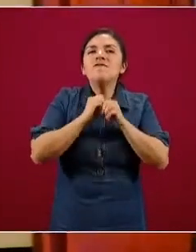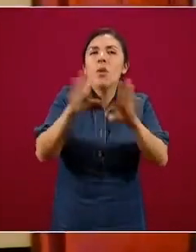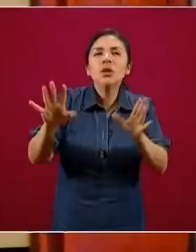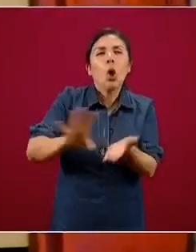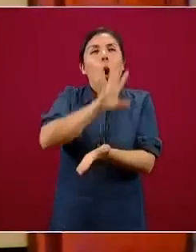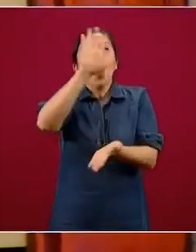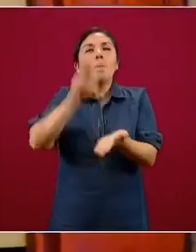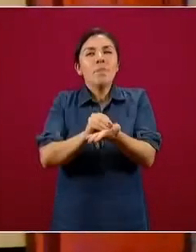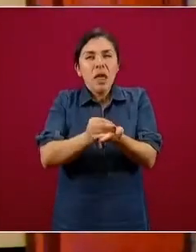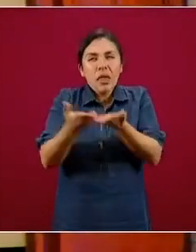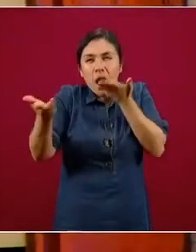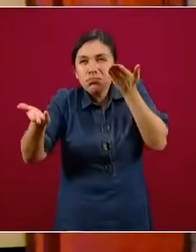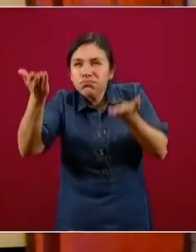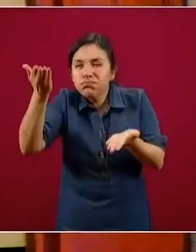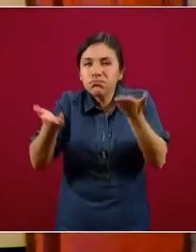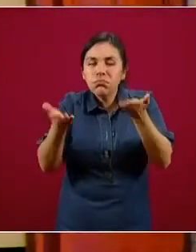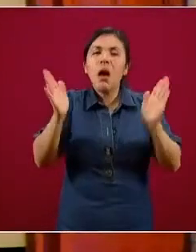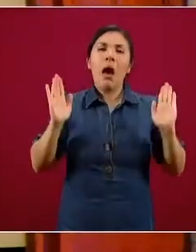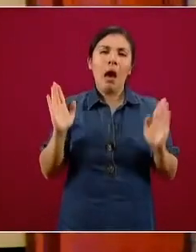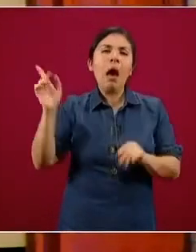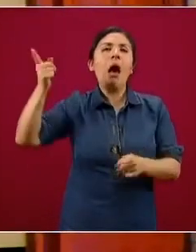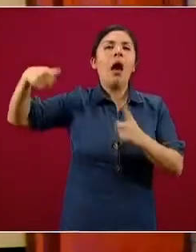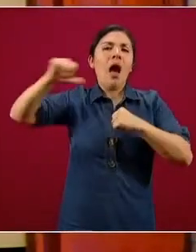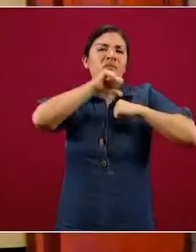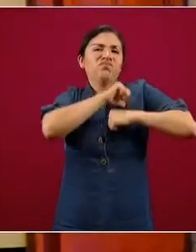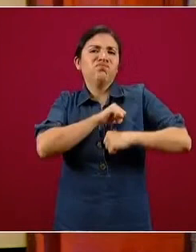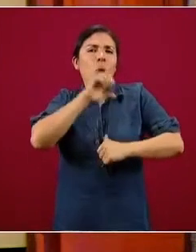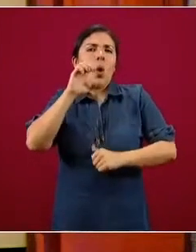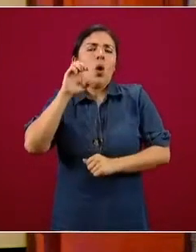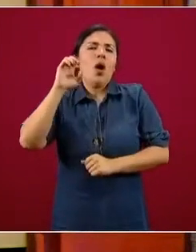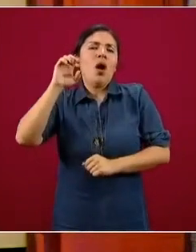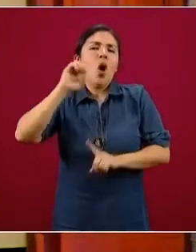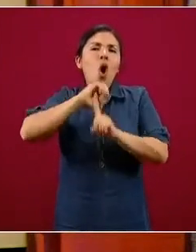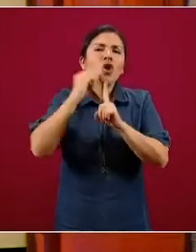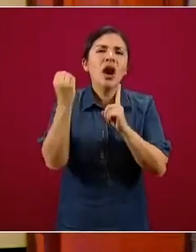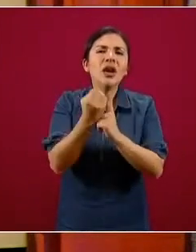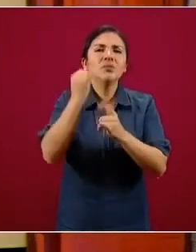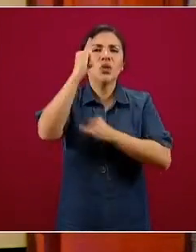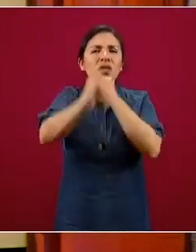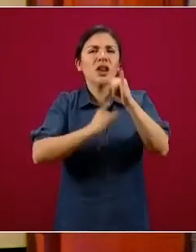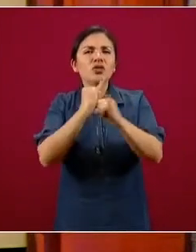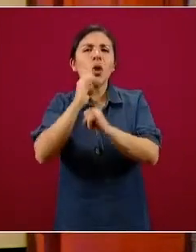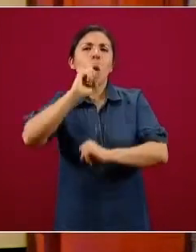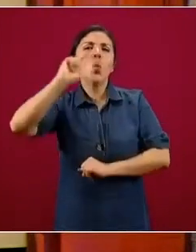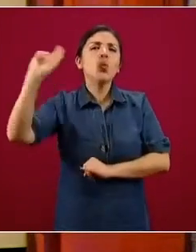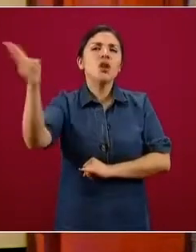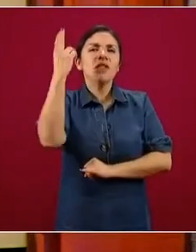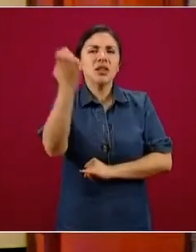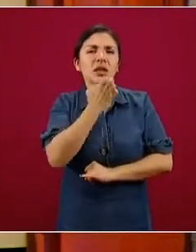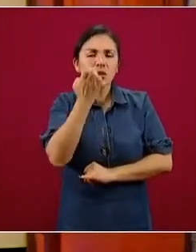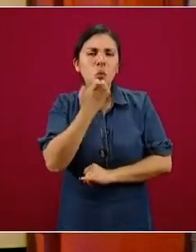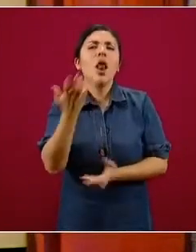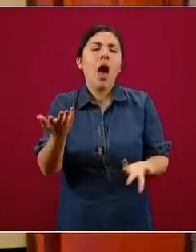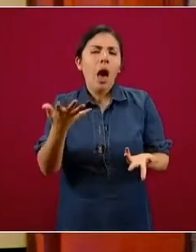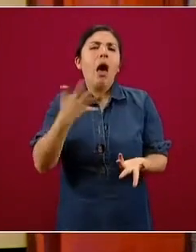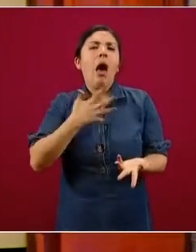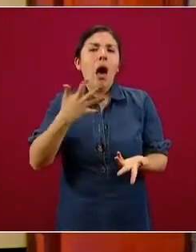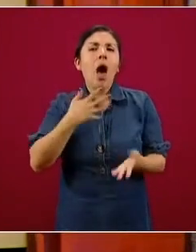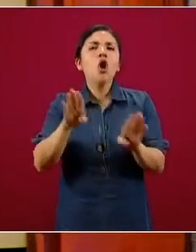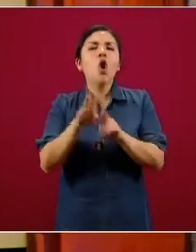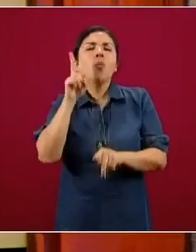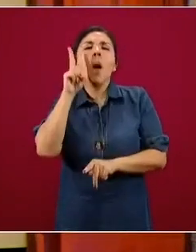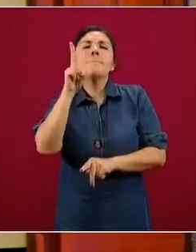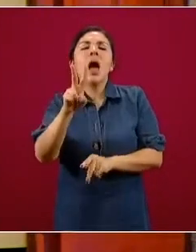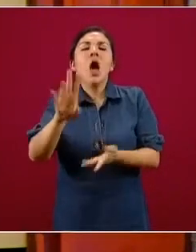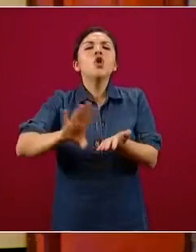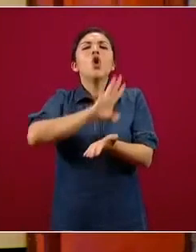gruesa, pues los organismos internacionales, las universidades, tienen simplemente la